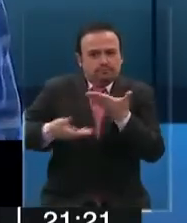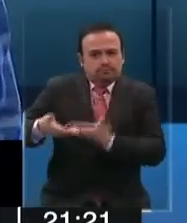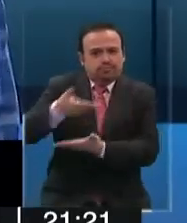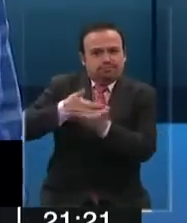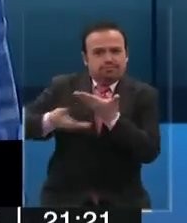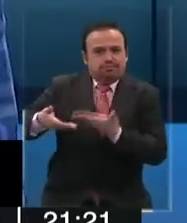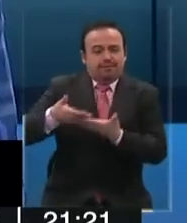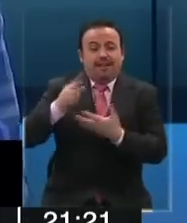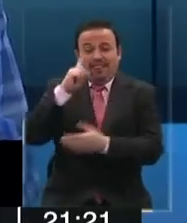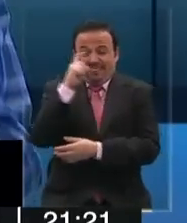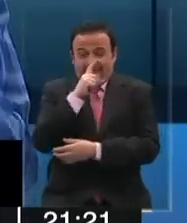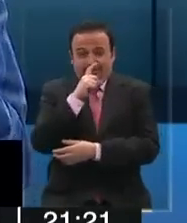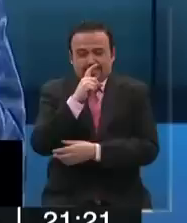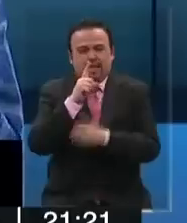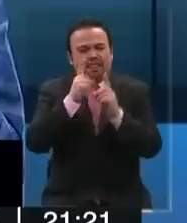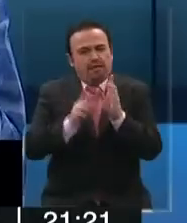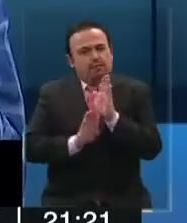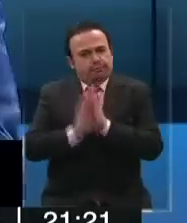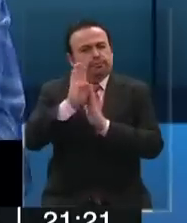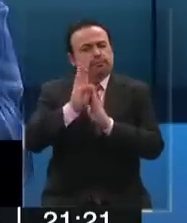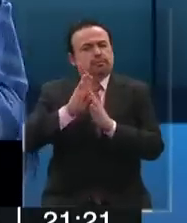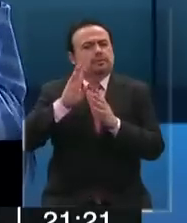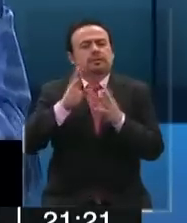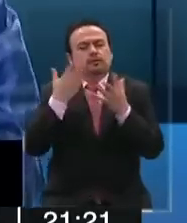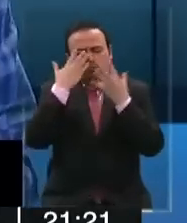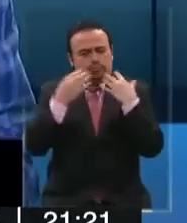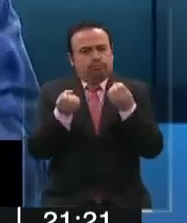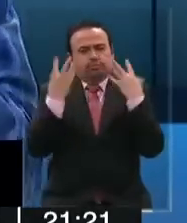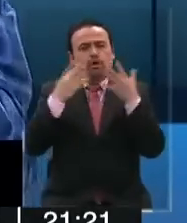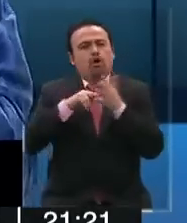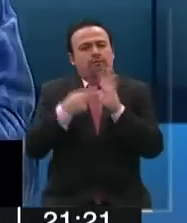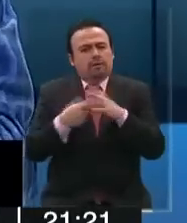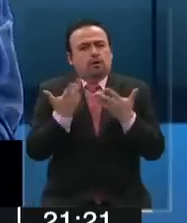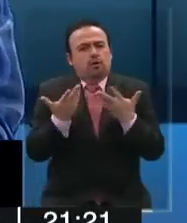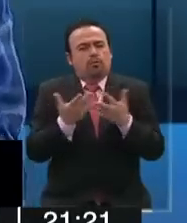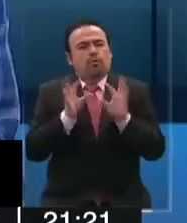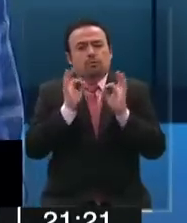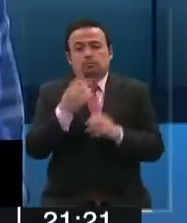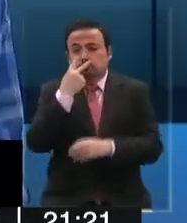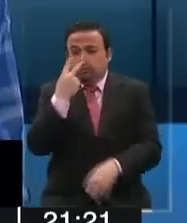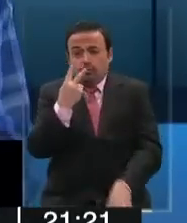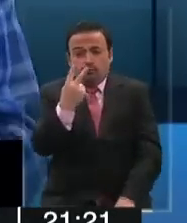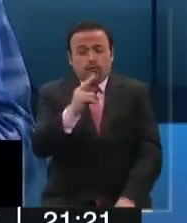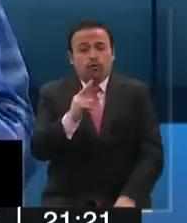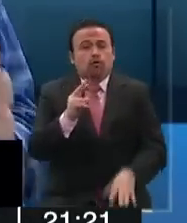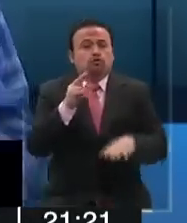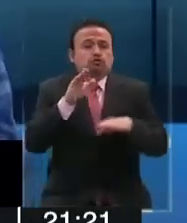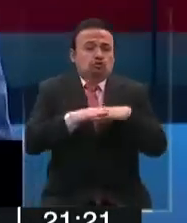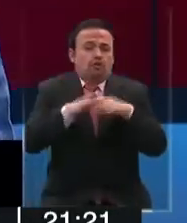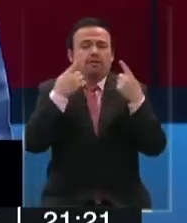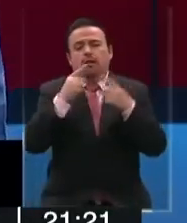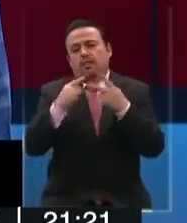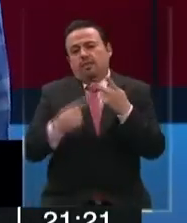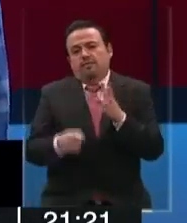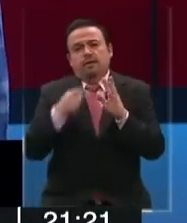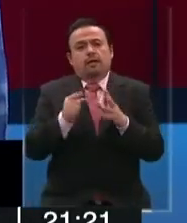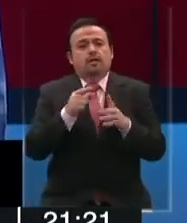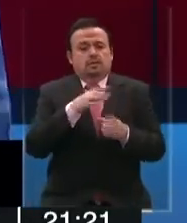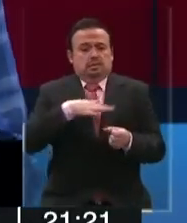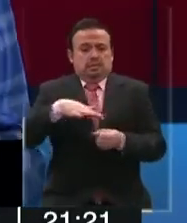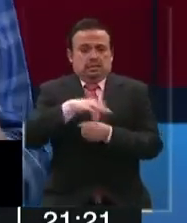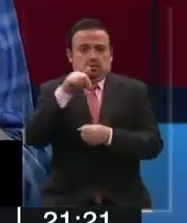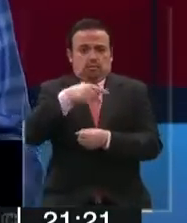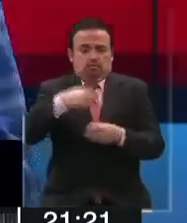convivencia de visiones legítimas que se tienen sobre los diferentes aspectos de la realidad